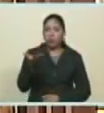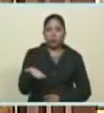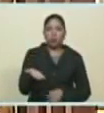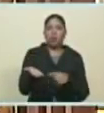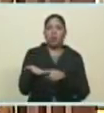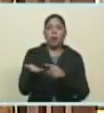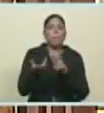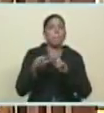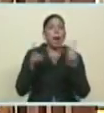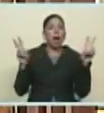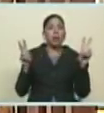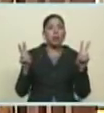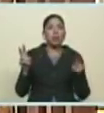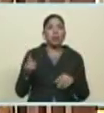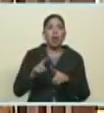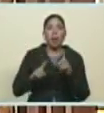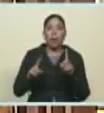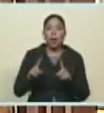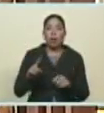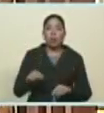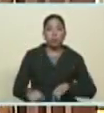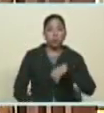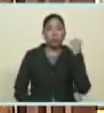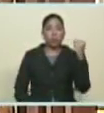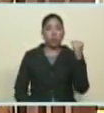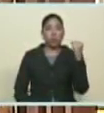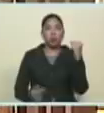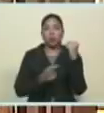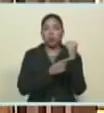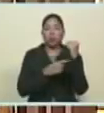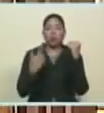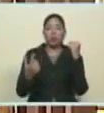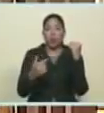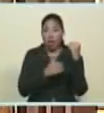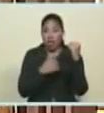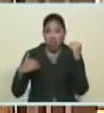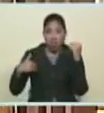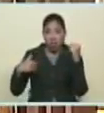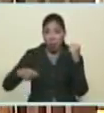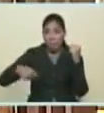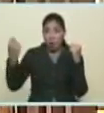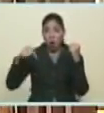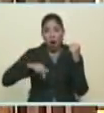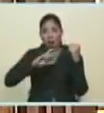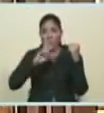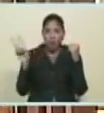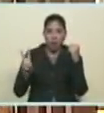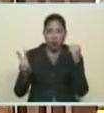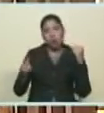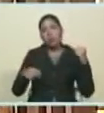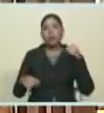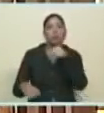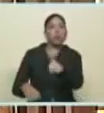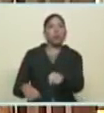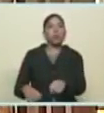amistad, pero también pongo mi puño de hierro ahora ante quienes quieran romper la paz del país, porque ya